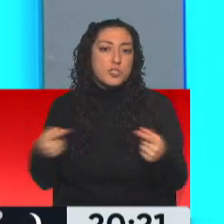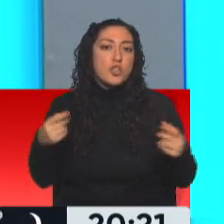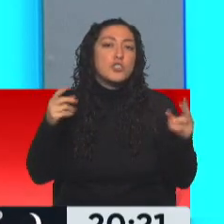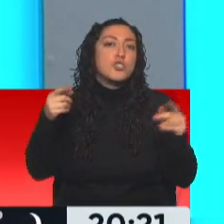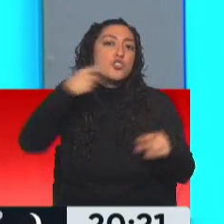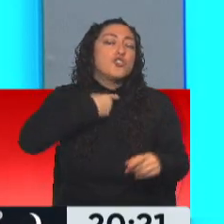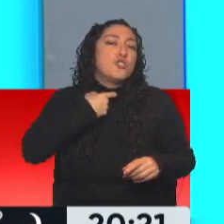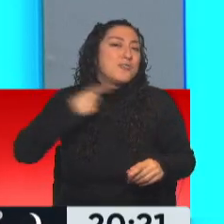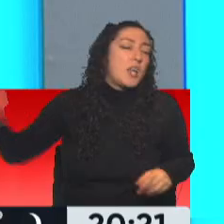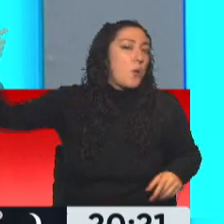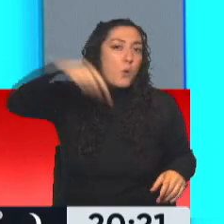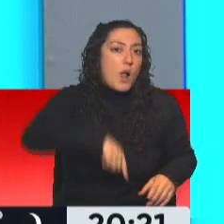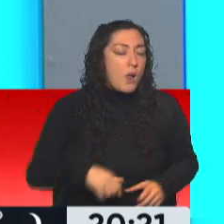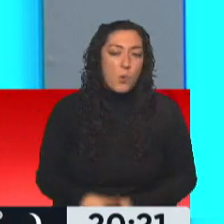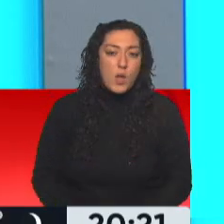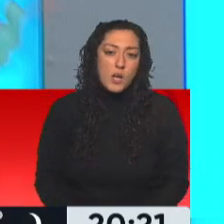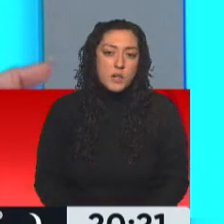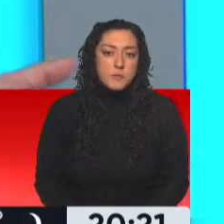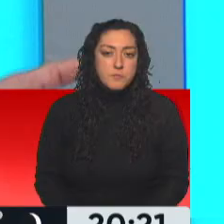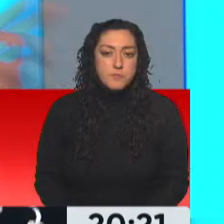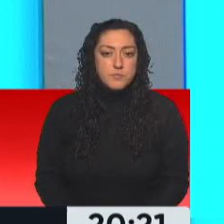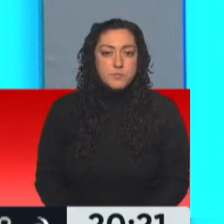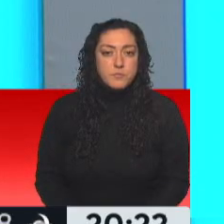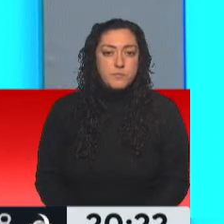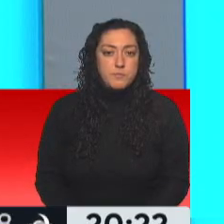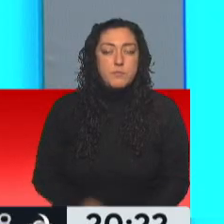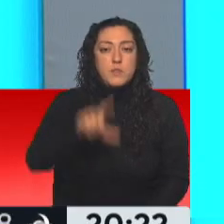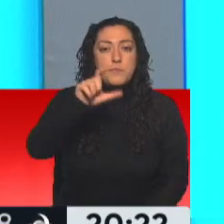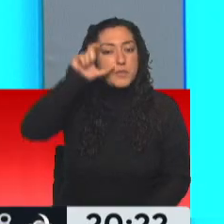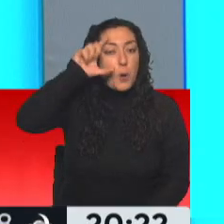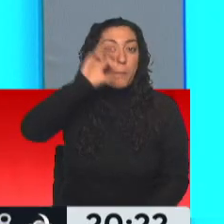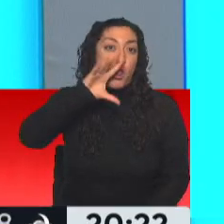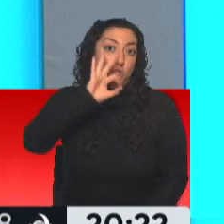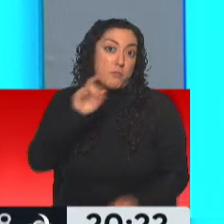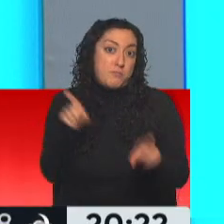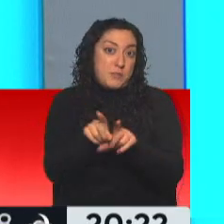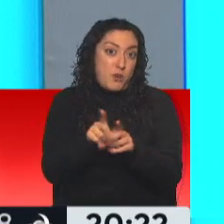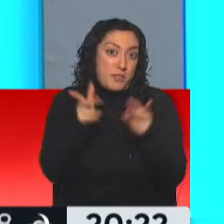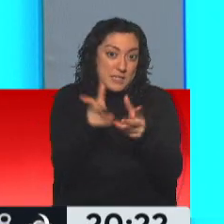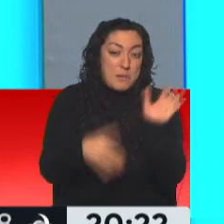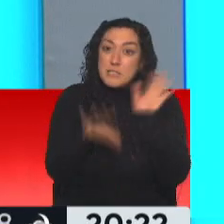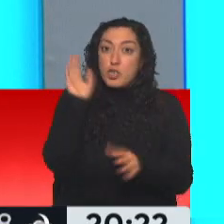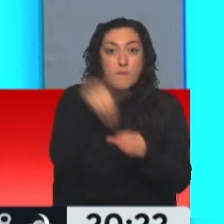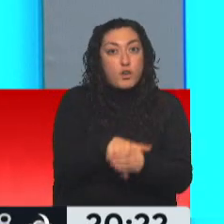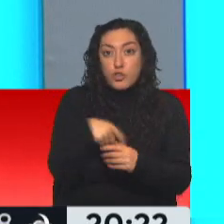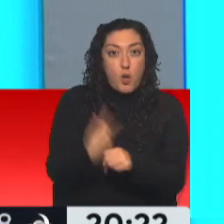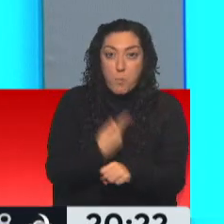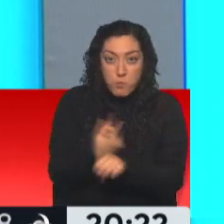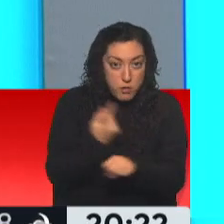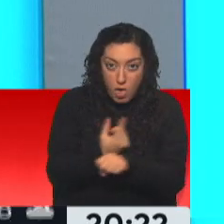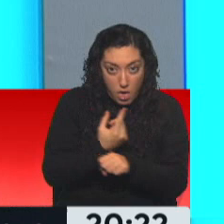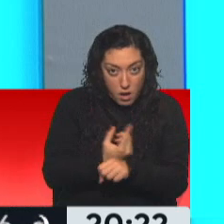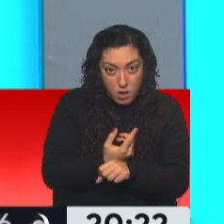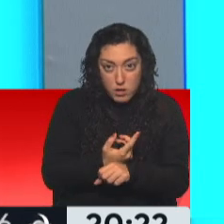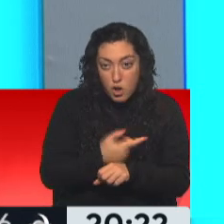era algo que escuché mucho y que bueno, que además, como lo decía ahí Leopoldo López, la gran mayoría no pudieron votar, no pudieron ejercer su voto de los